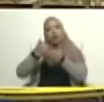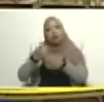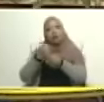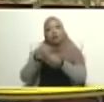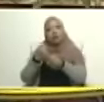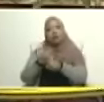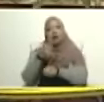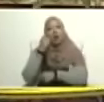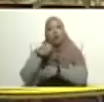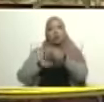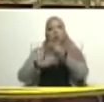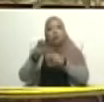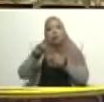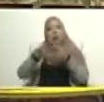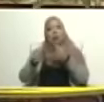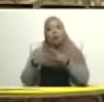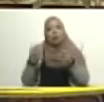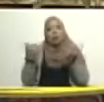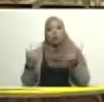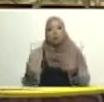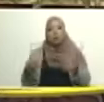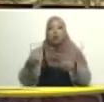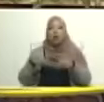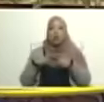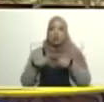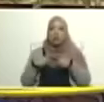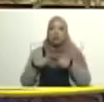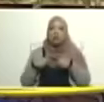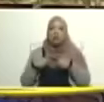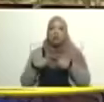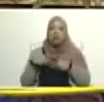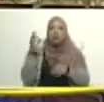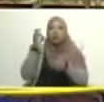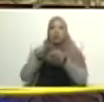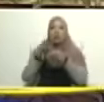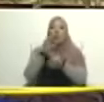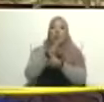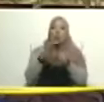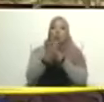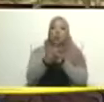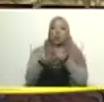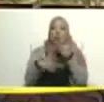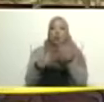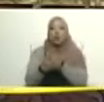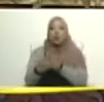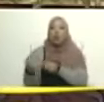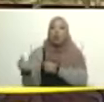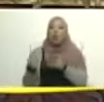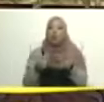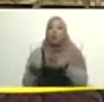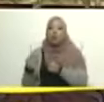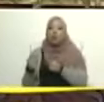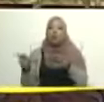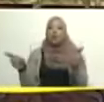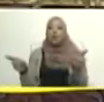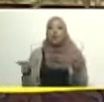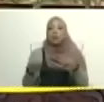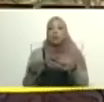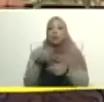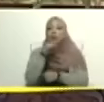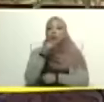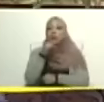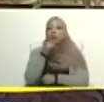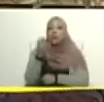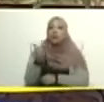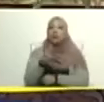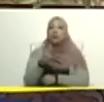en la construcción de la paz. Así que este ha sido el escenario común de nuestras conversaciones, un resumen, espero